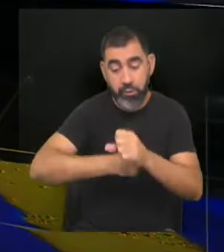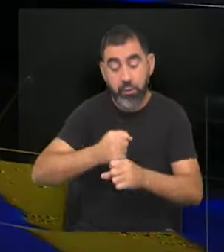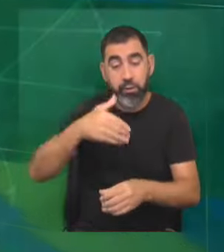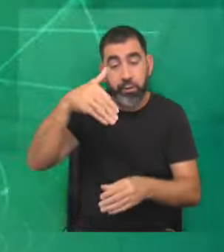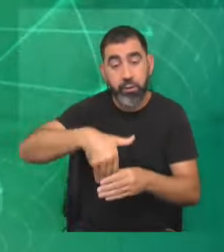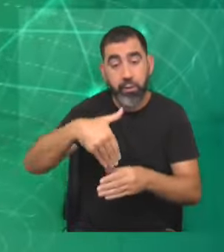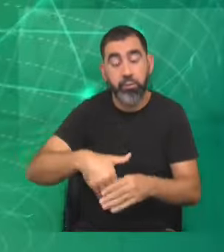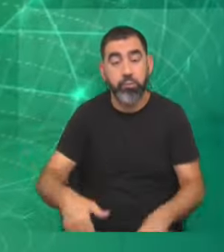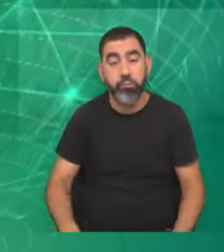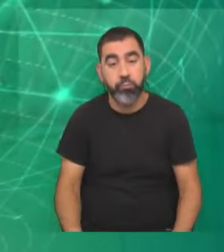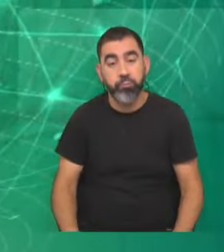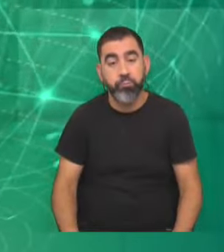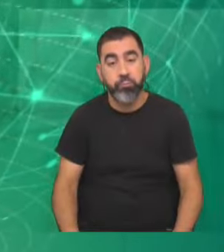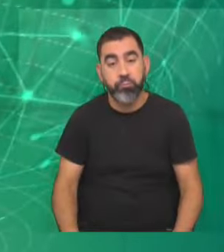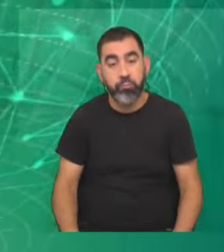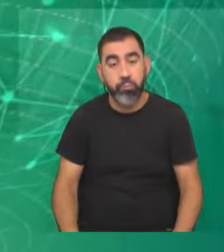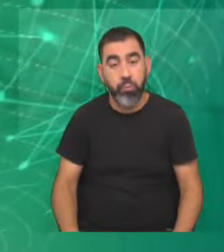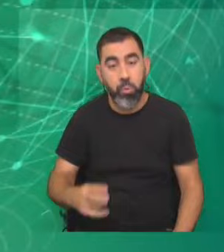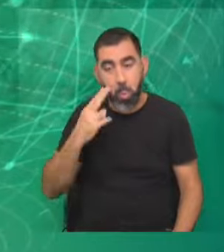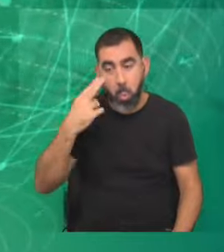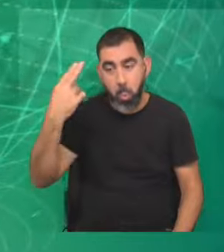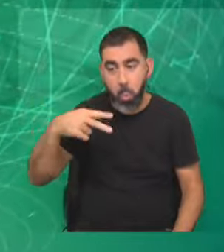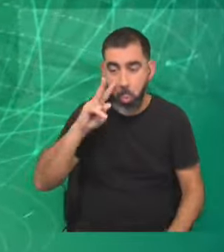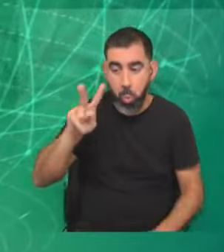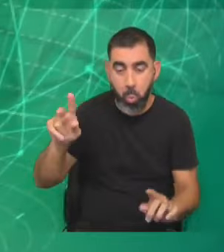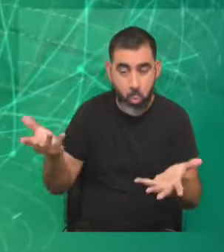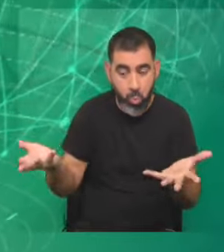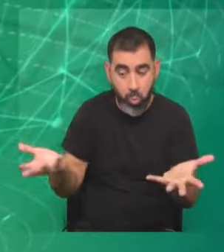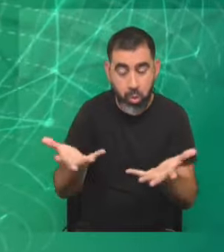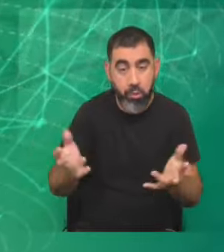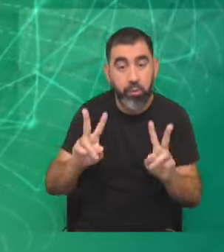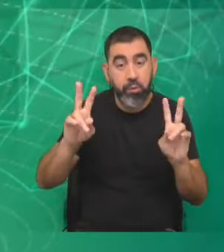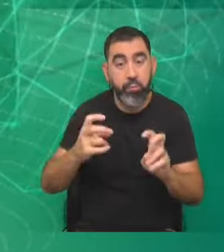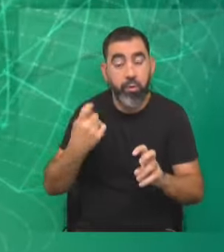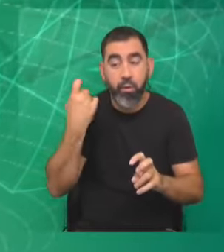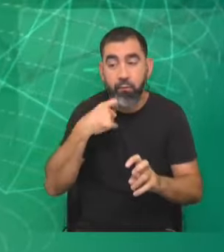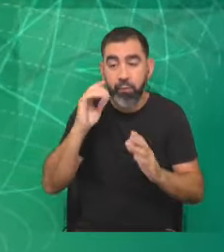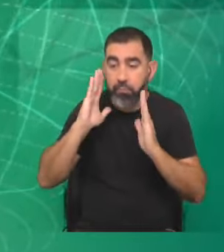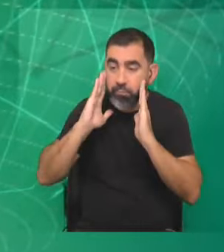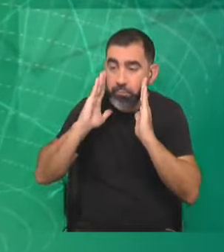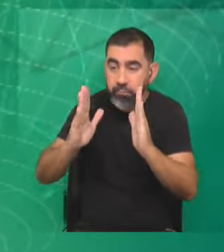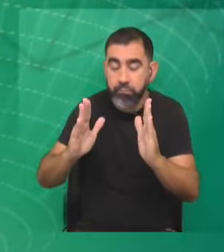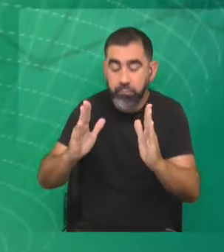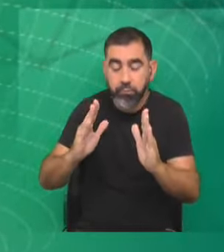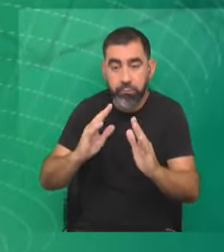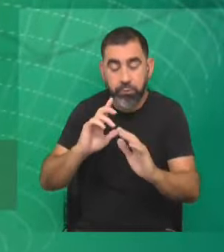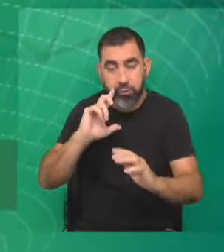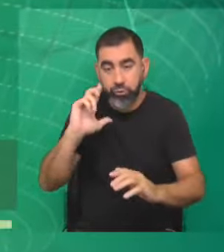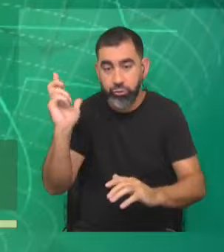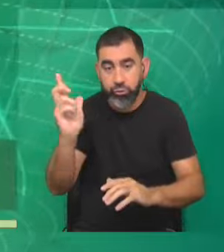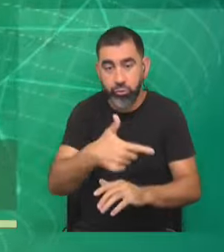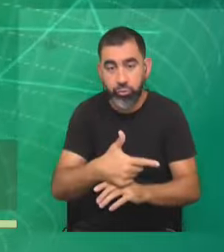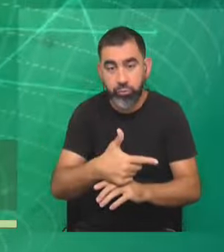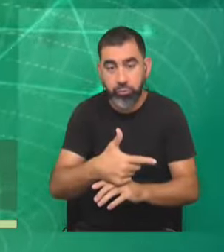electoral nunca habíamos visto lo que se está viendo ahora en el marco de una falta de rumbo asombrosa de